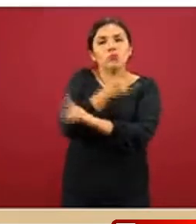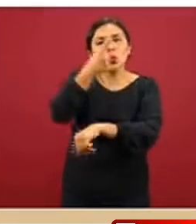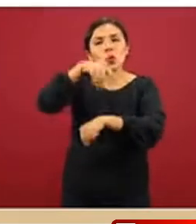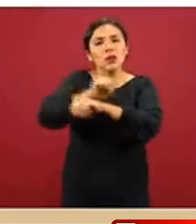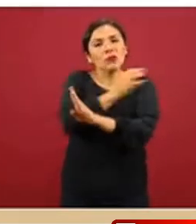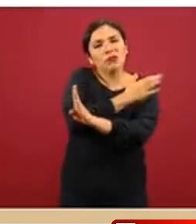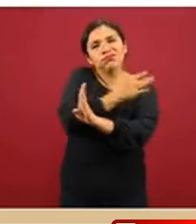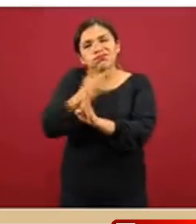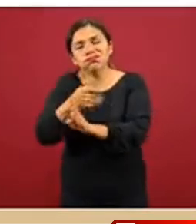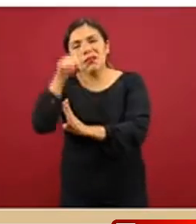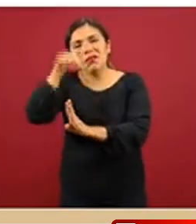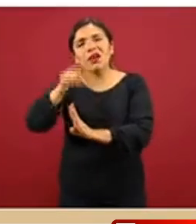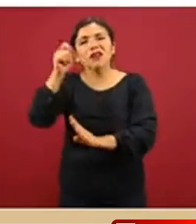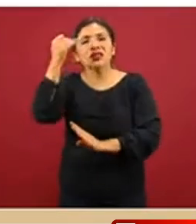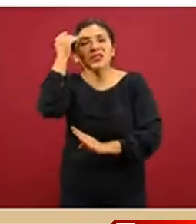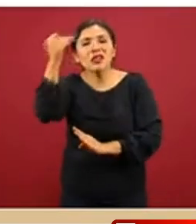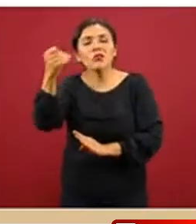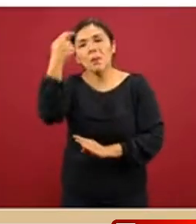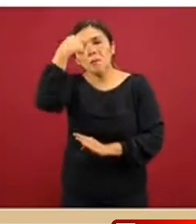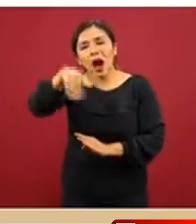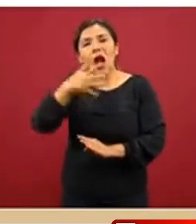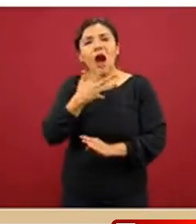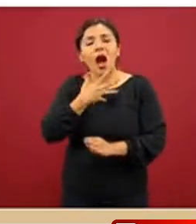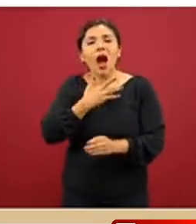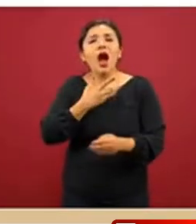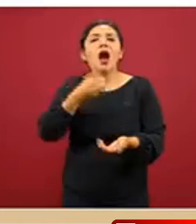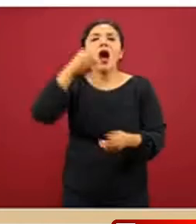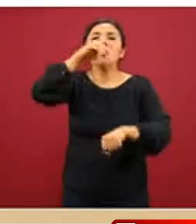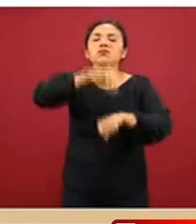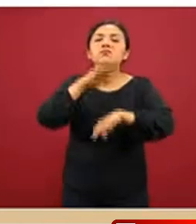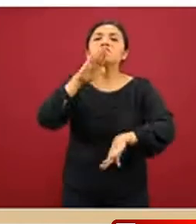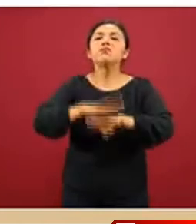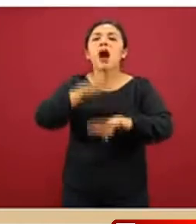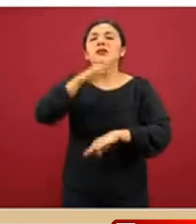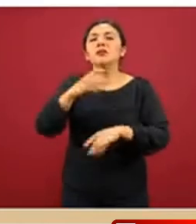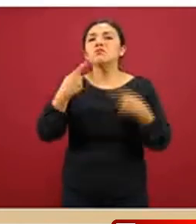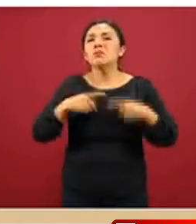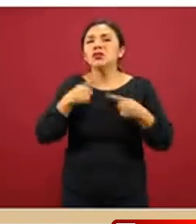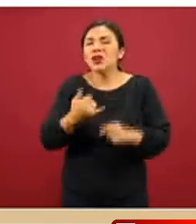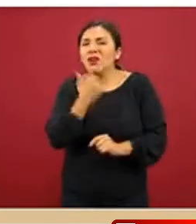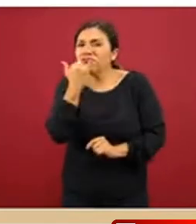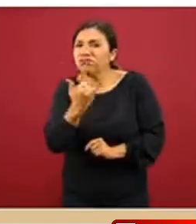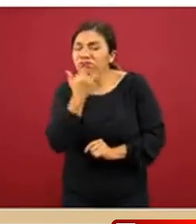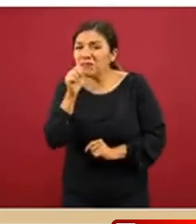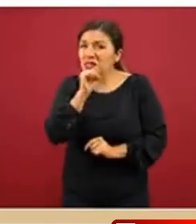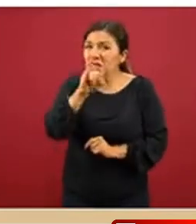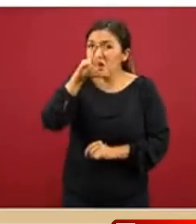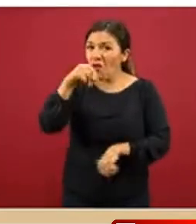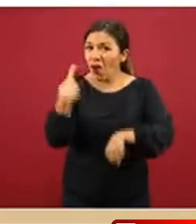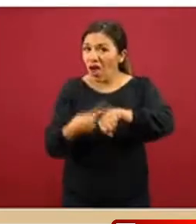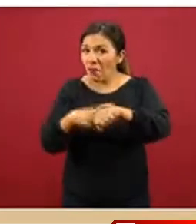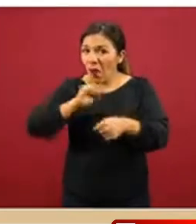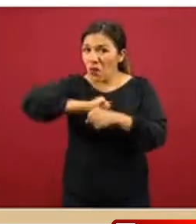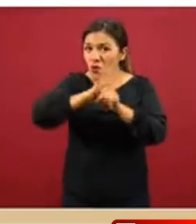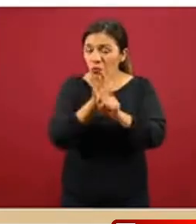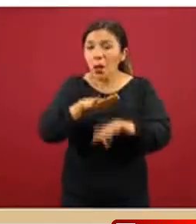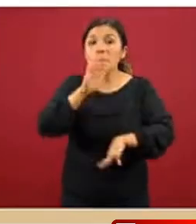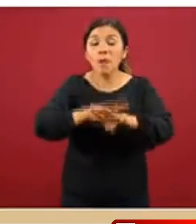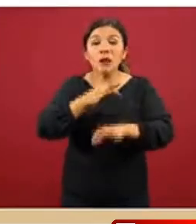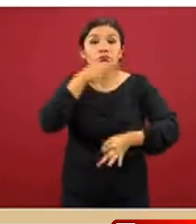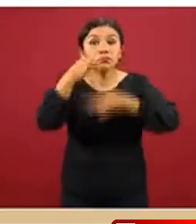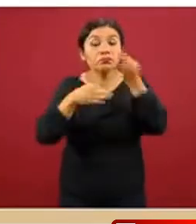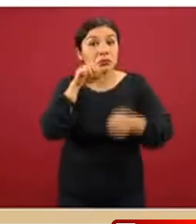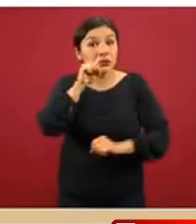que es prácticamente el tiempo en el que tenemos concentrado la mayor cantidad de casos aún sospechosos, por lo que en la medida que se van